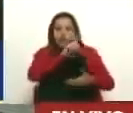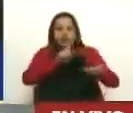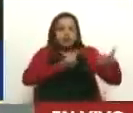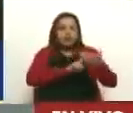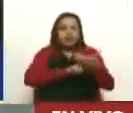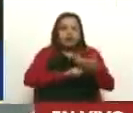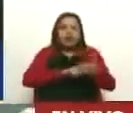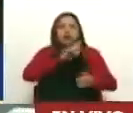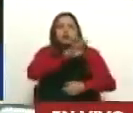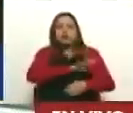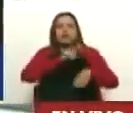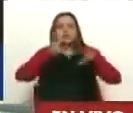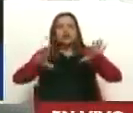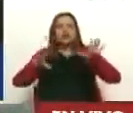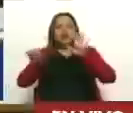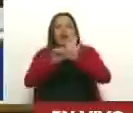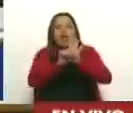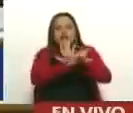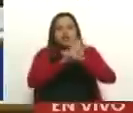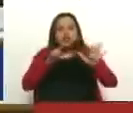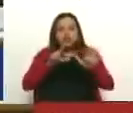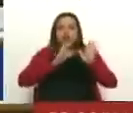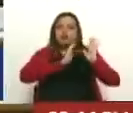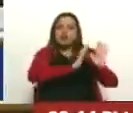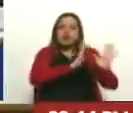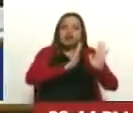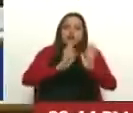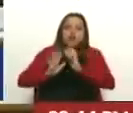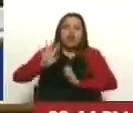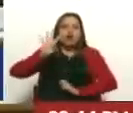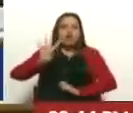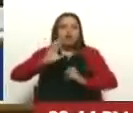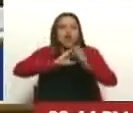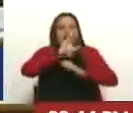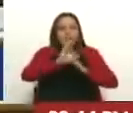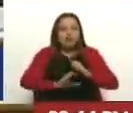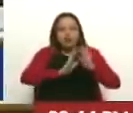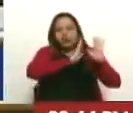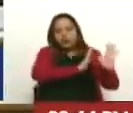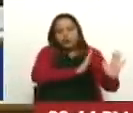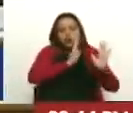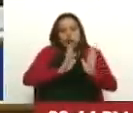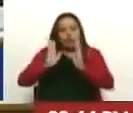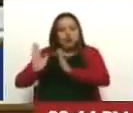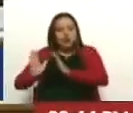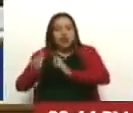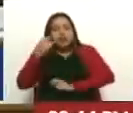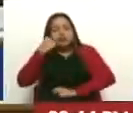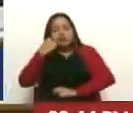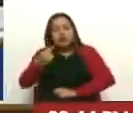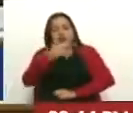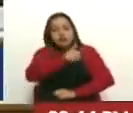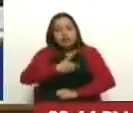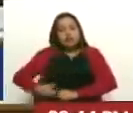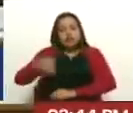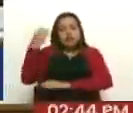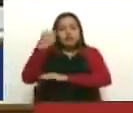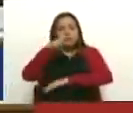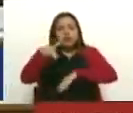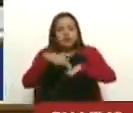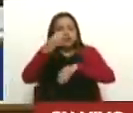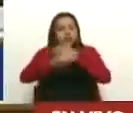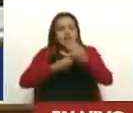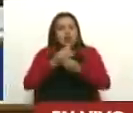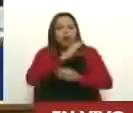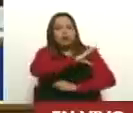de 48 artículos, distribuida en 4 capítulos. Ha dicho el presidente del Parlamento venezolano que se creará